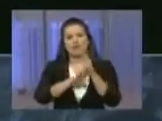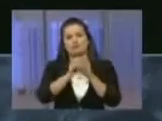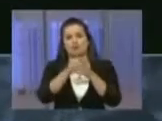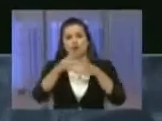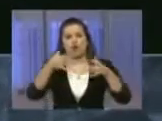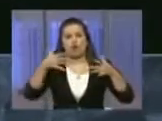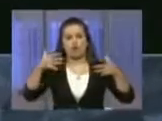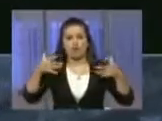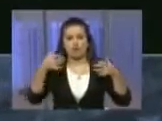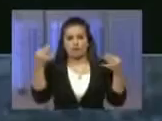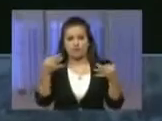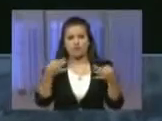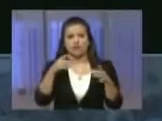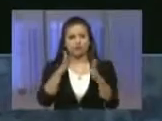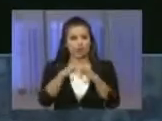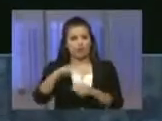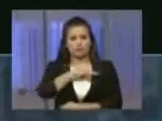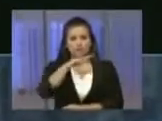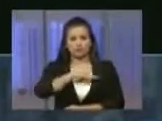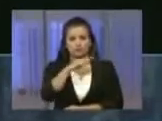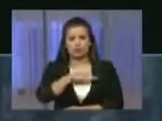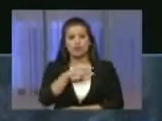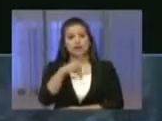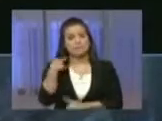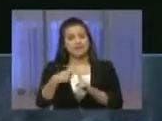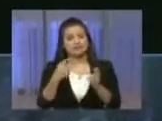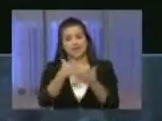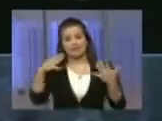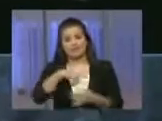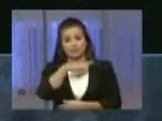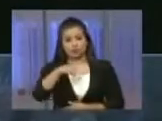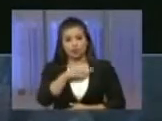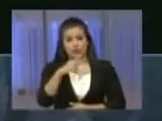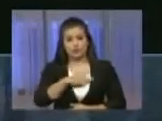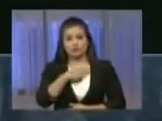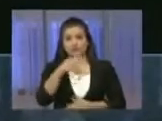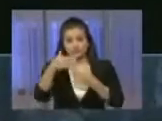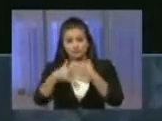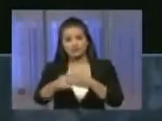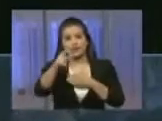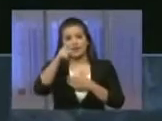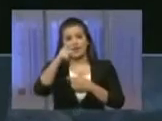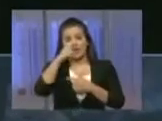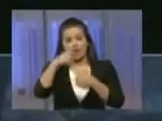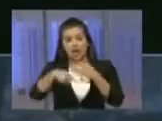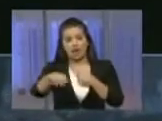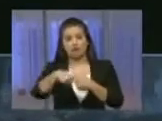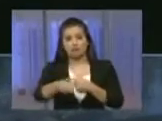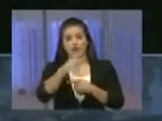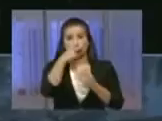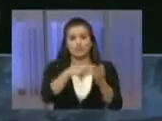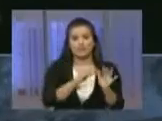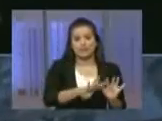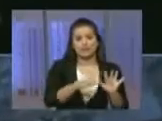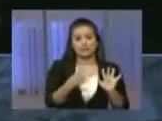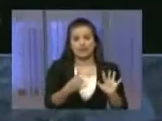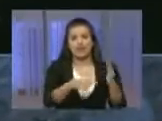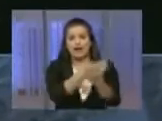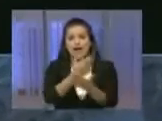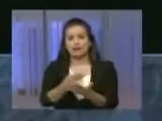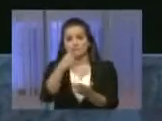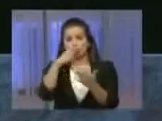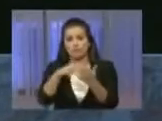profundo de las misiones y grandes misiones en lo que resta de esta década del 2016 al